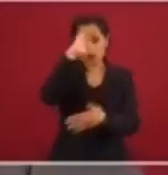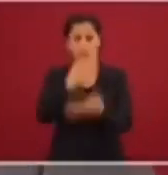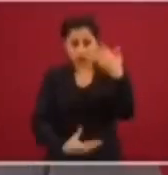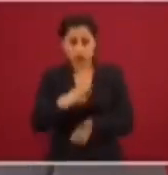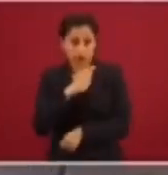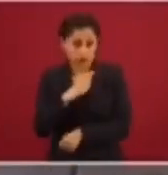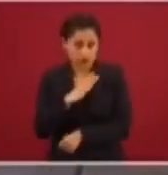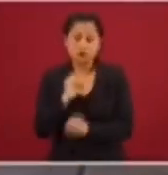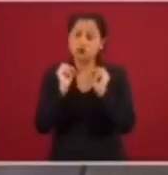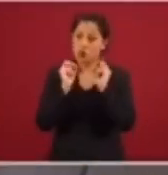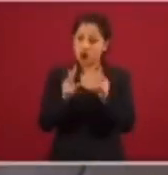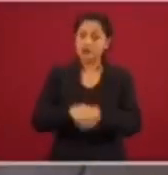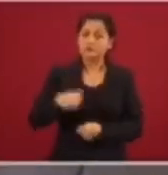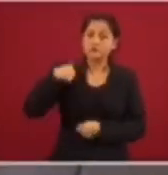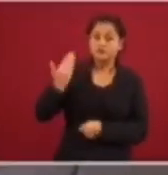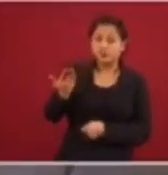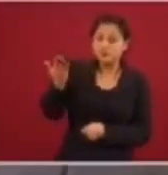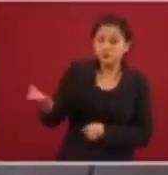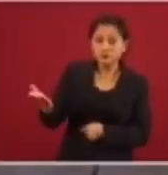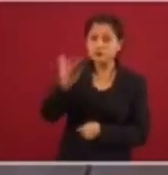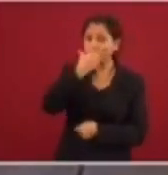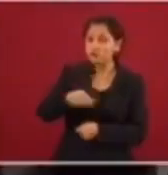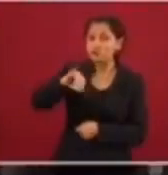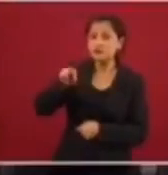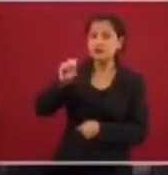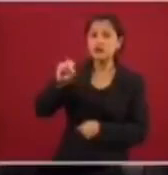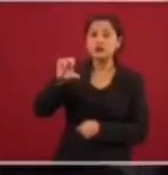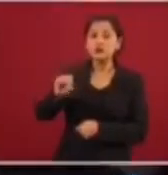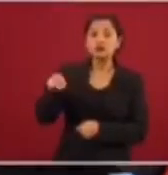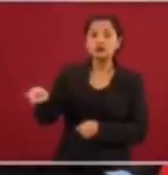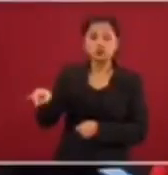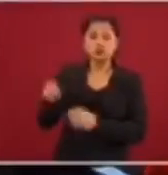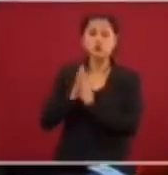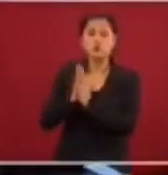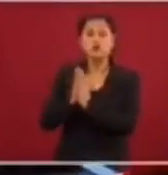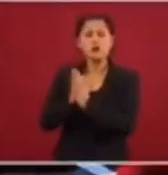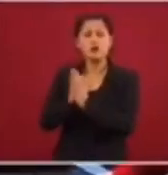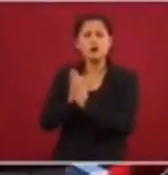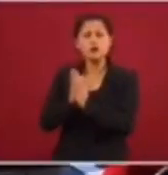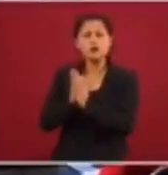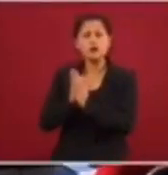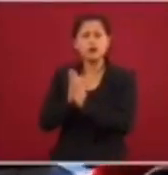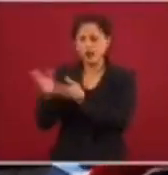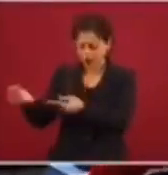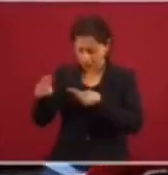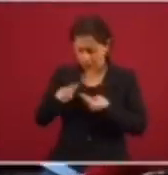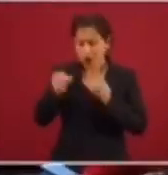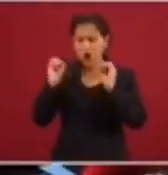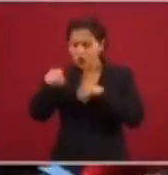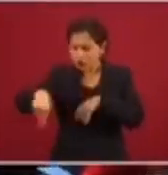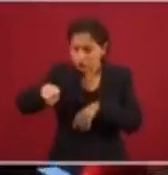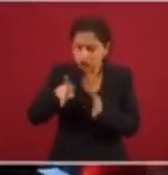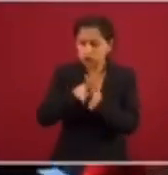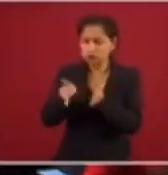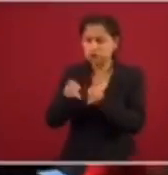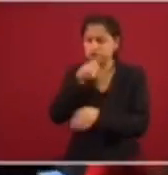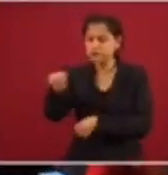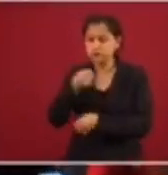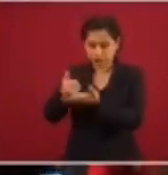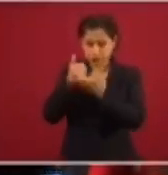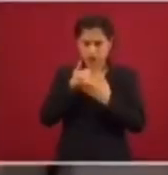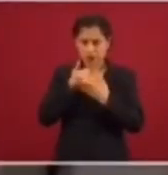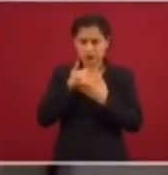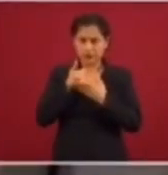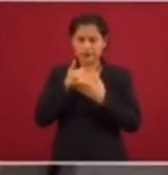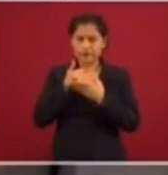Quiero pedirle a Jesús, a ver si podemos conseguir el mensaje, o ayúdenme ustedes, del